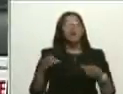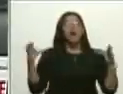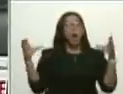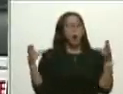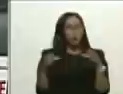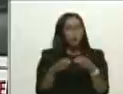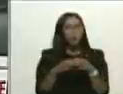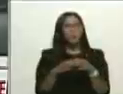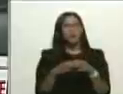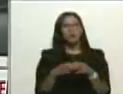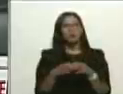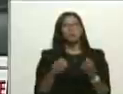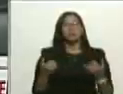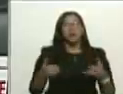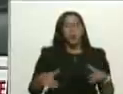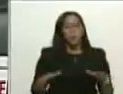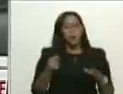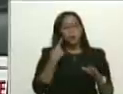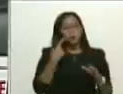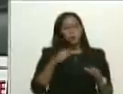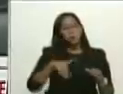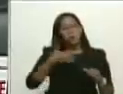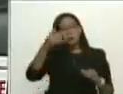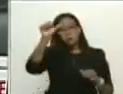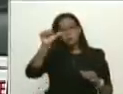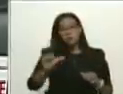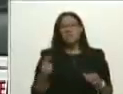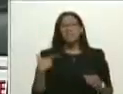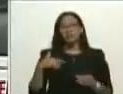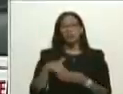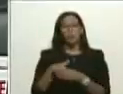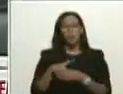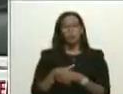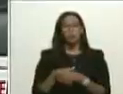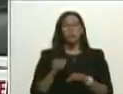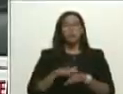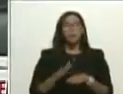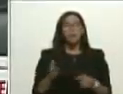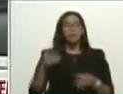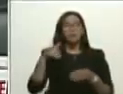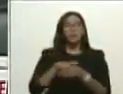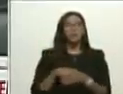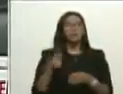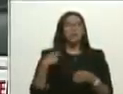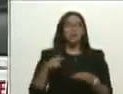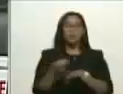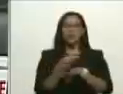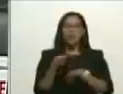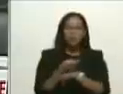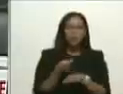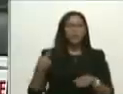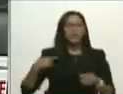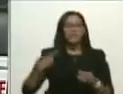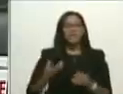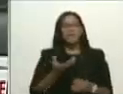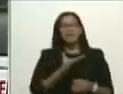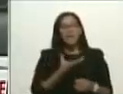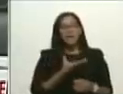pues, por lo menos lo que yo puedo interpretar, que es el que tiene los votos, porque el que tiene los votos es el que tiene gobernadores, el que tiene alcaldes, el que